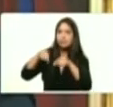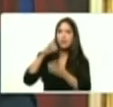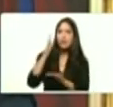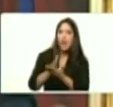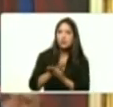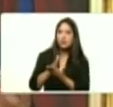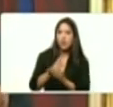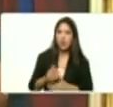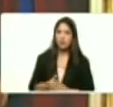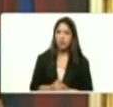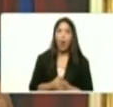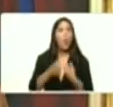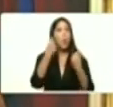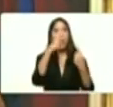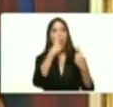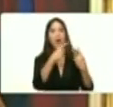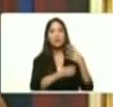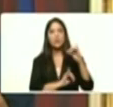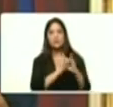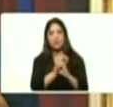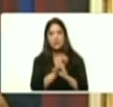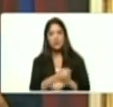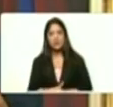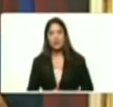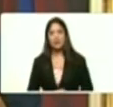¿Cuántos componentes internacionales tiene?